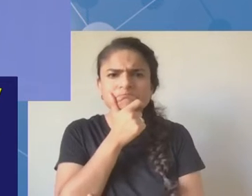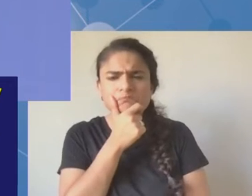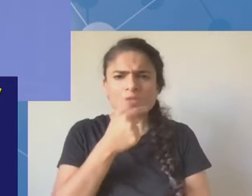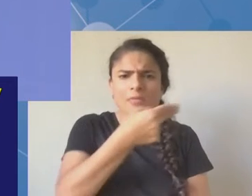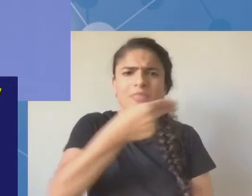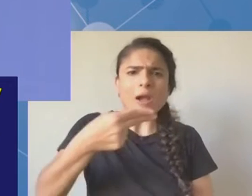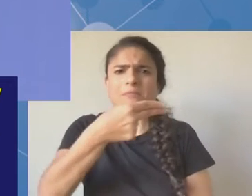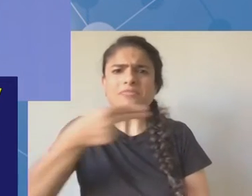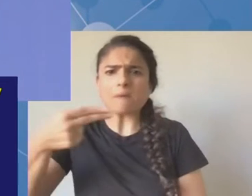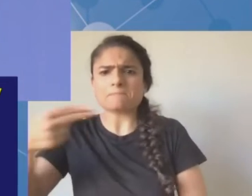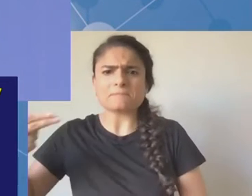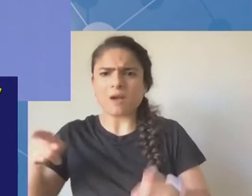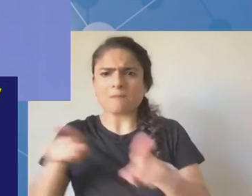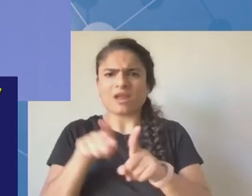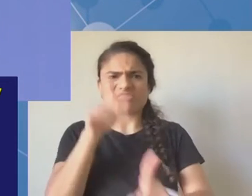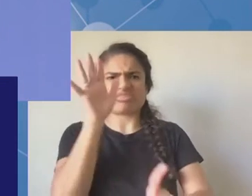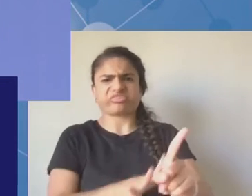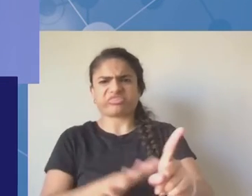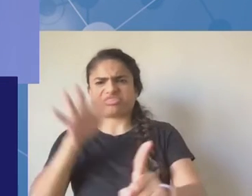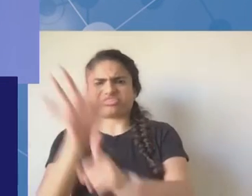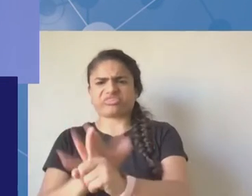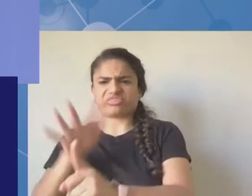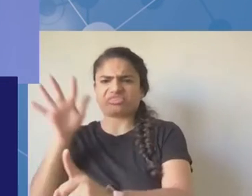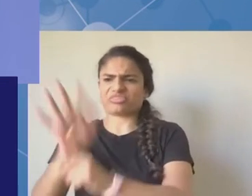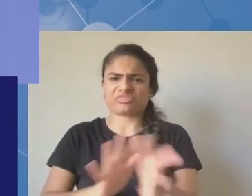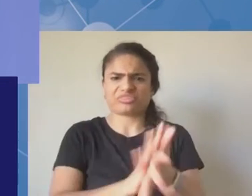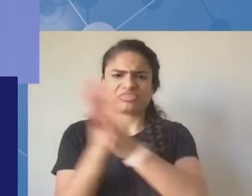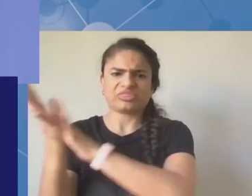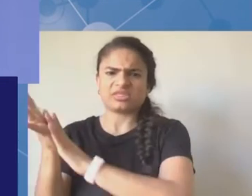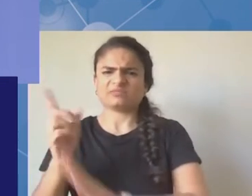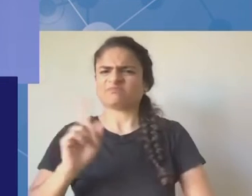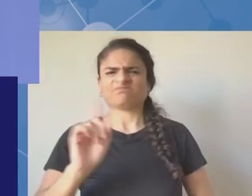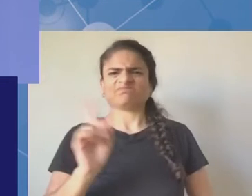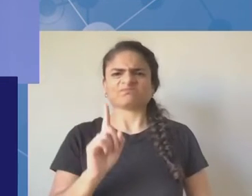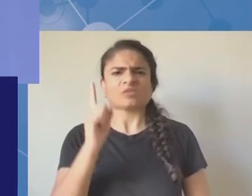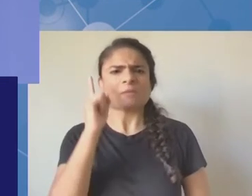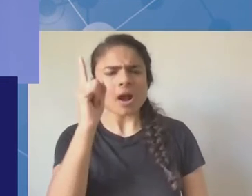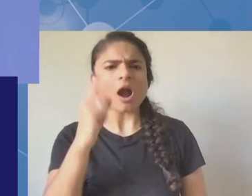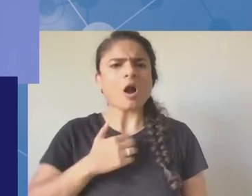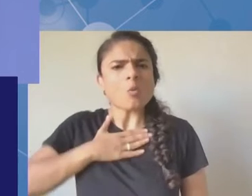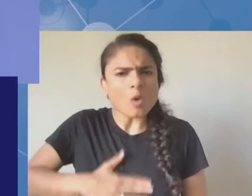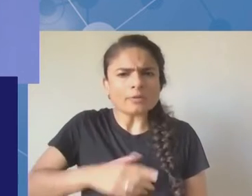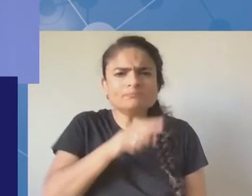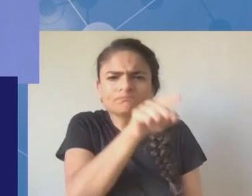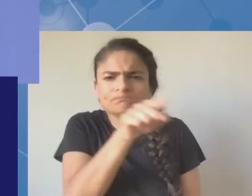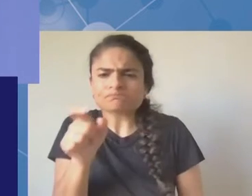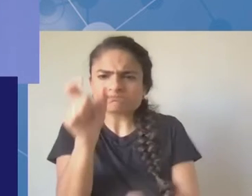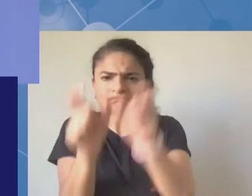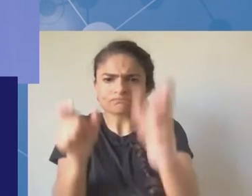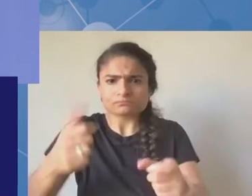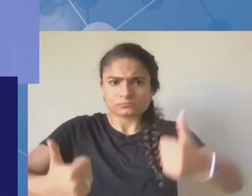obstante, intentamos evitar la tendencia de indicar el dedo contra